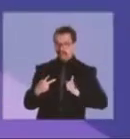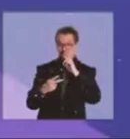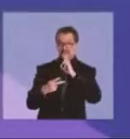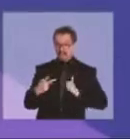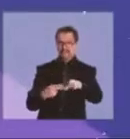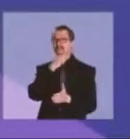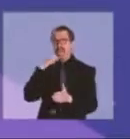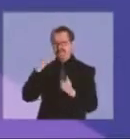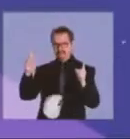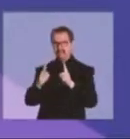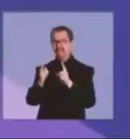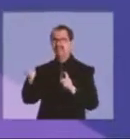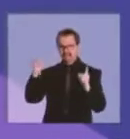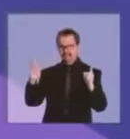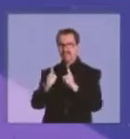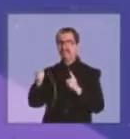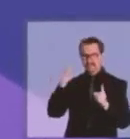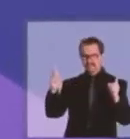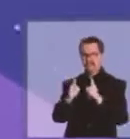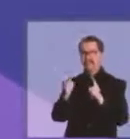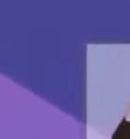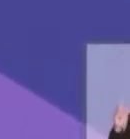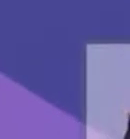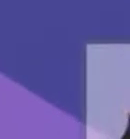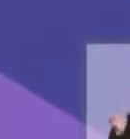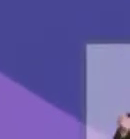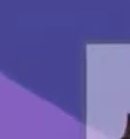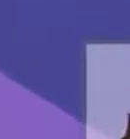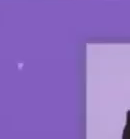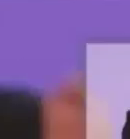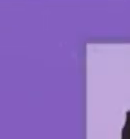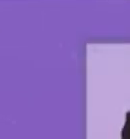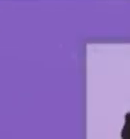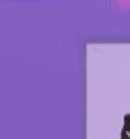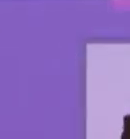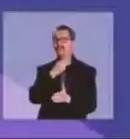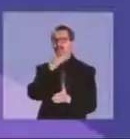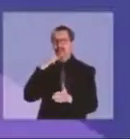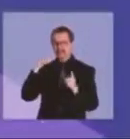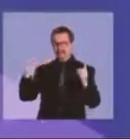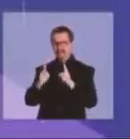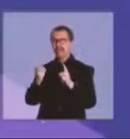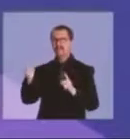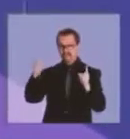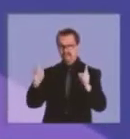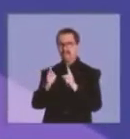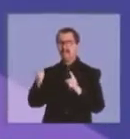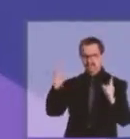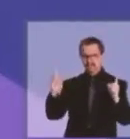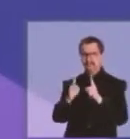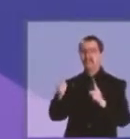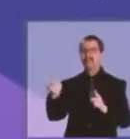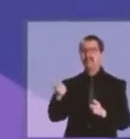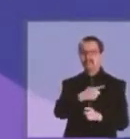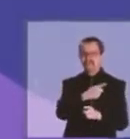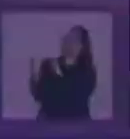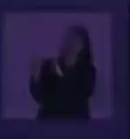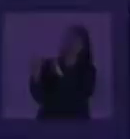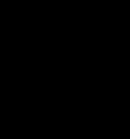Dale un abrazo, dáselo, ves. Dáselo, ves.